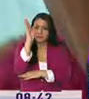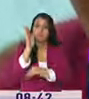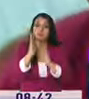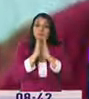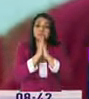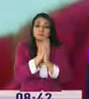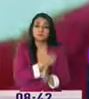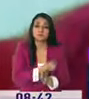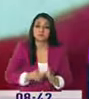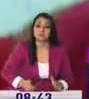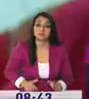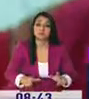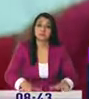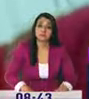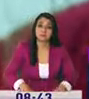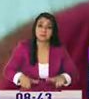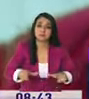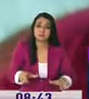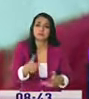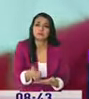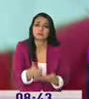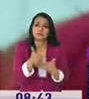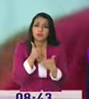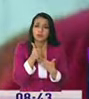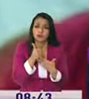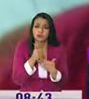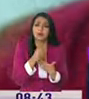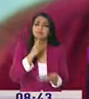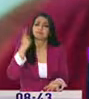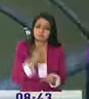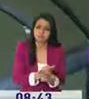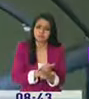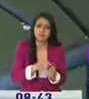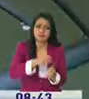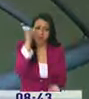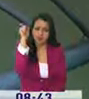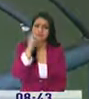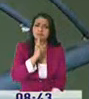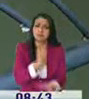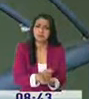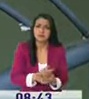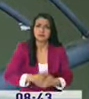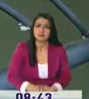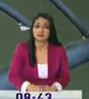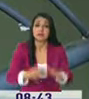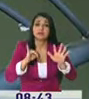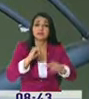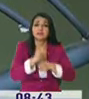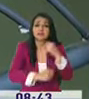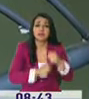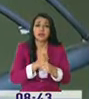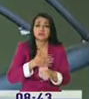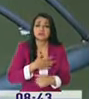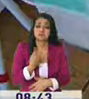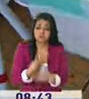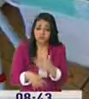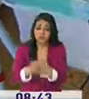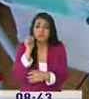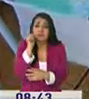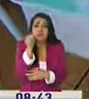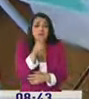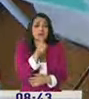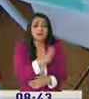Moreno que me ayude a sacar la verdad. Hace 6 años fue mi hija. Y el día de mañana, ¿quién